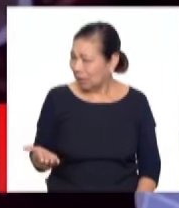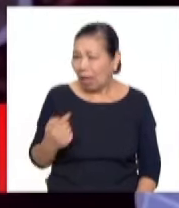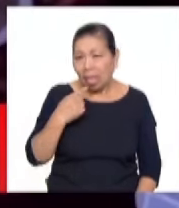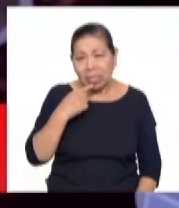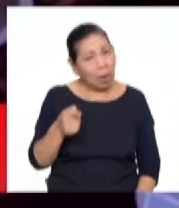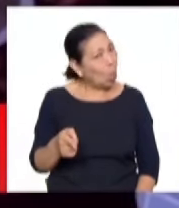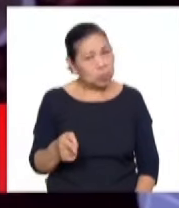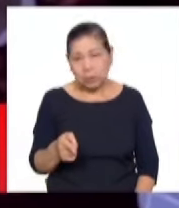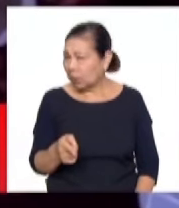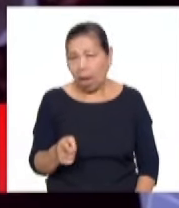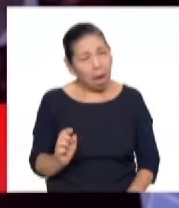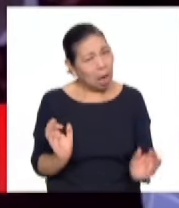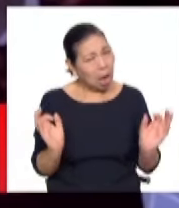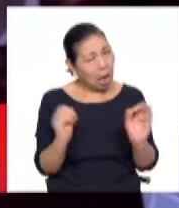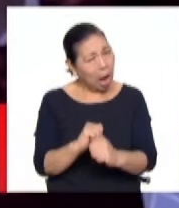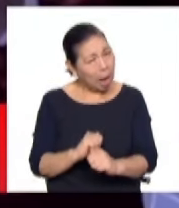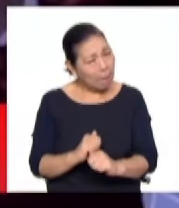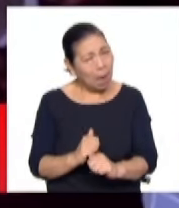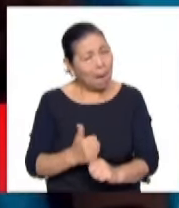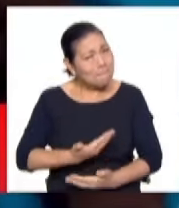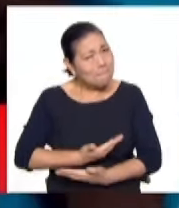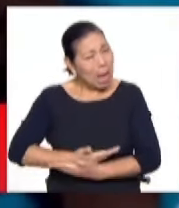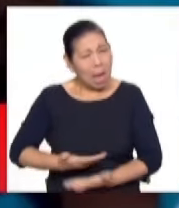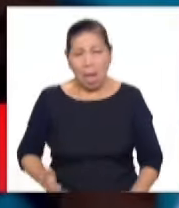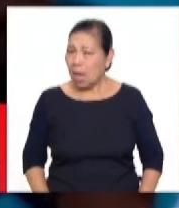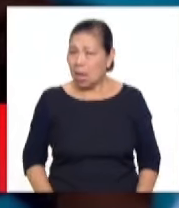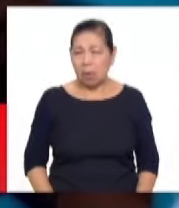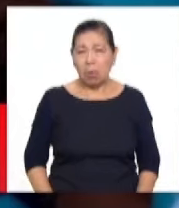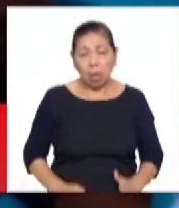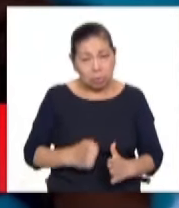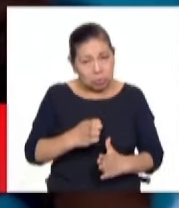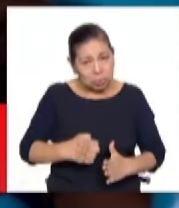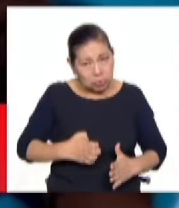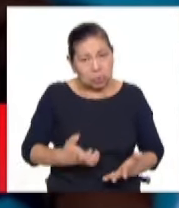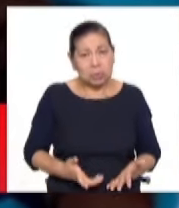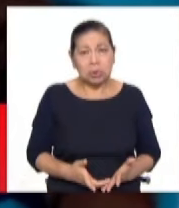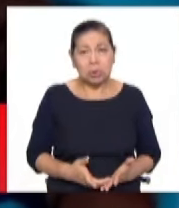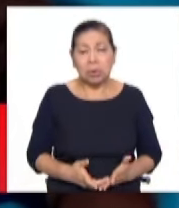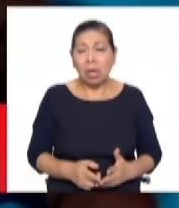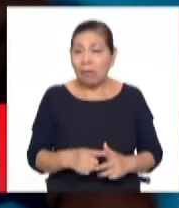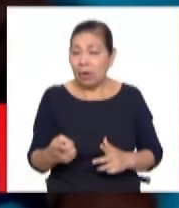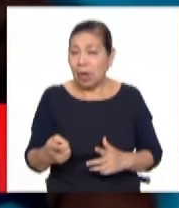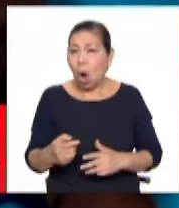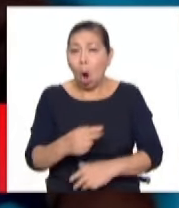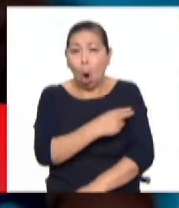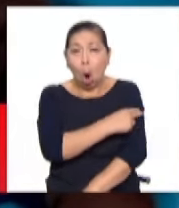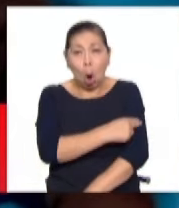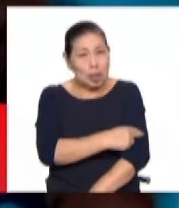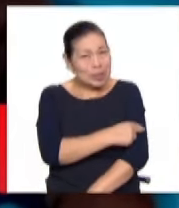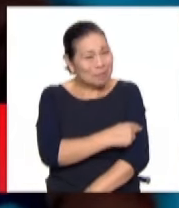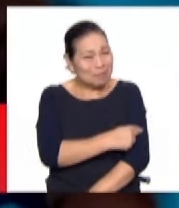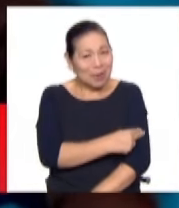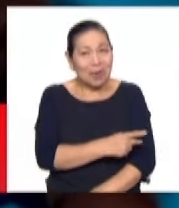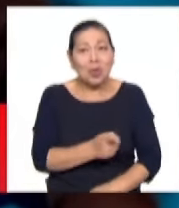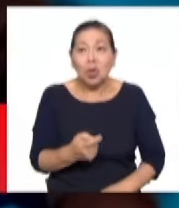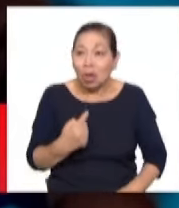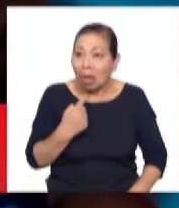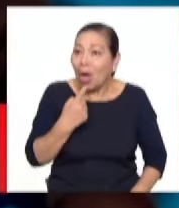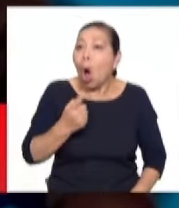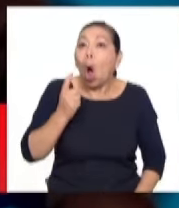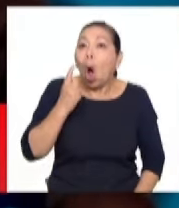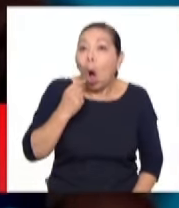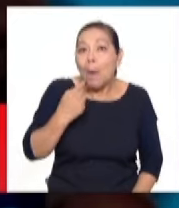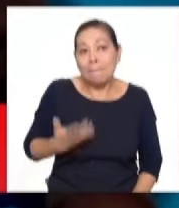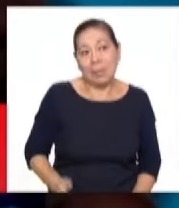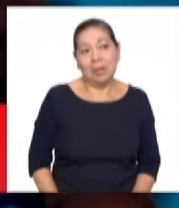denuncian el presunto cambio del recién nacido puesto que las ecografías realizadas fuera del hospital señalaban que esperaban un